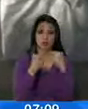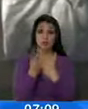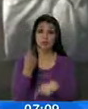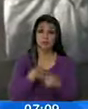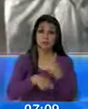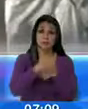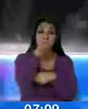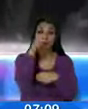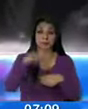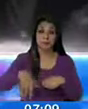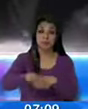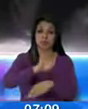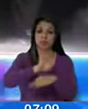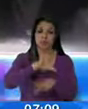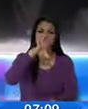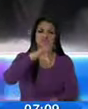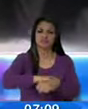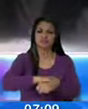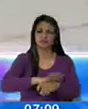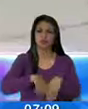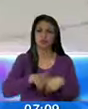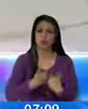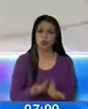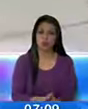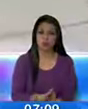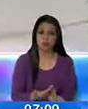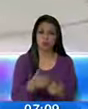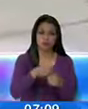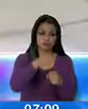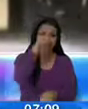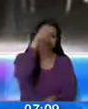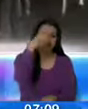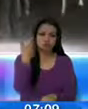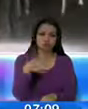operan en el país por la forma en que esta se encontraba